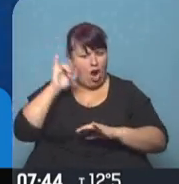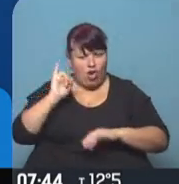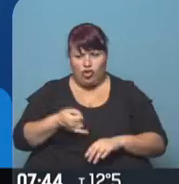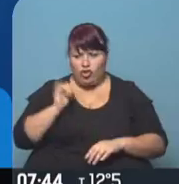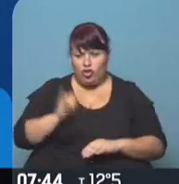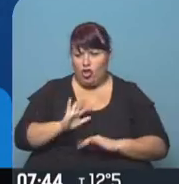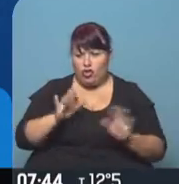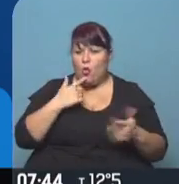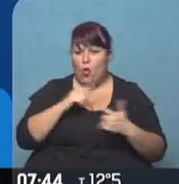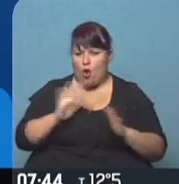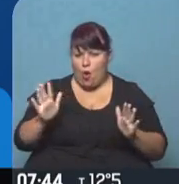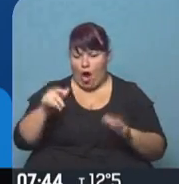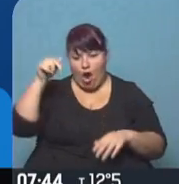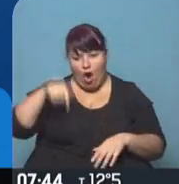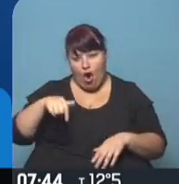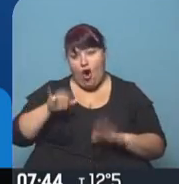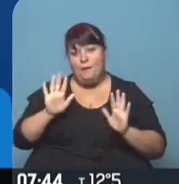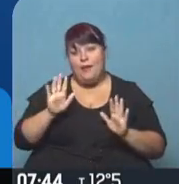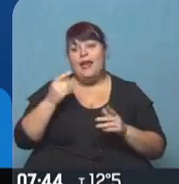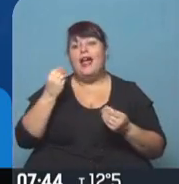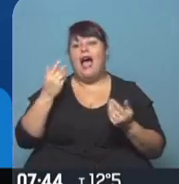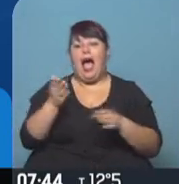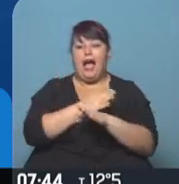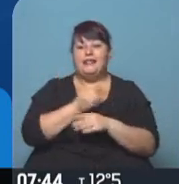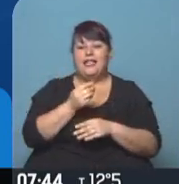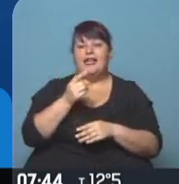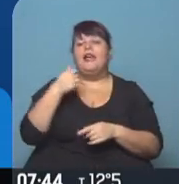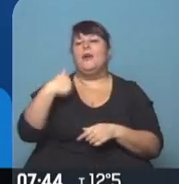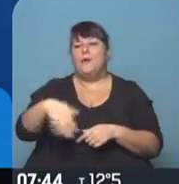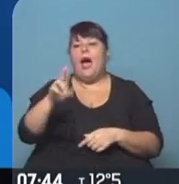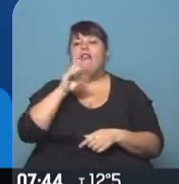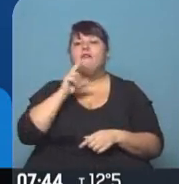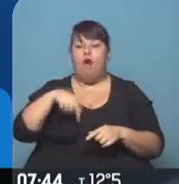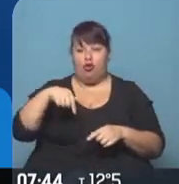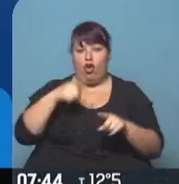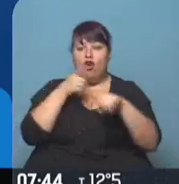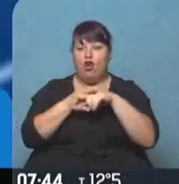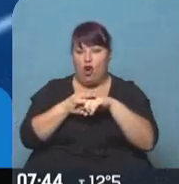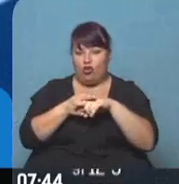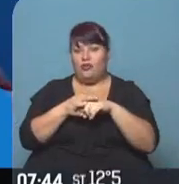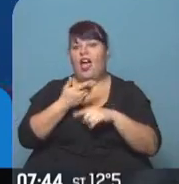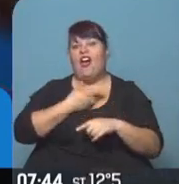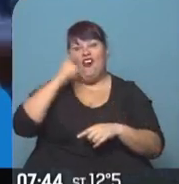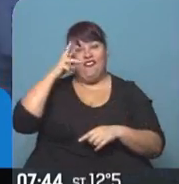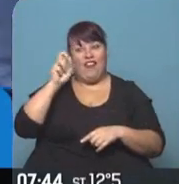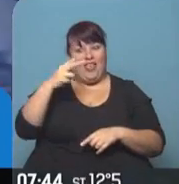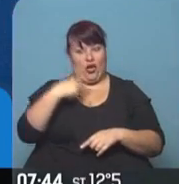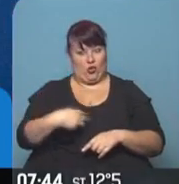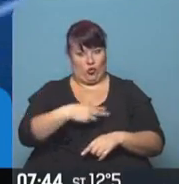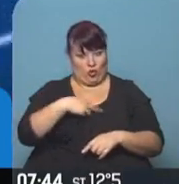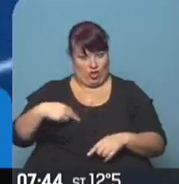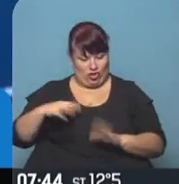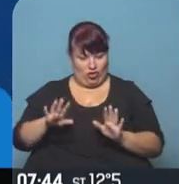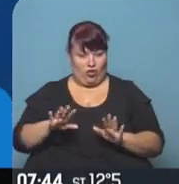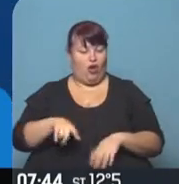ningún tipo de dudas. Hoy esperamos, obviamente, en la previa, lo que sucederá con Juan Martín del Potro. Enfrente, el suizo Roger